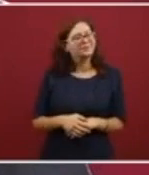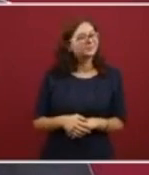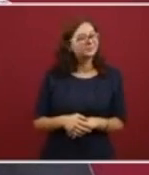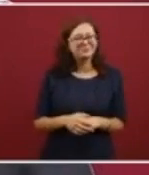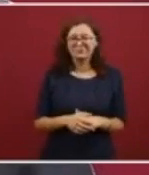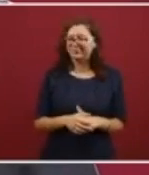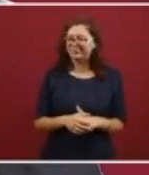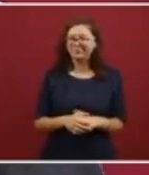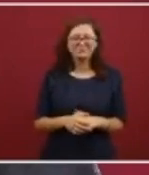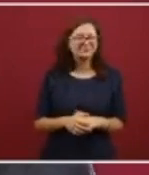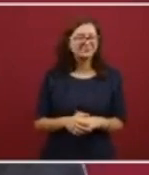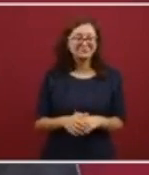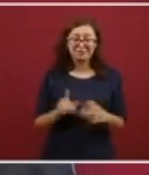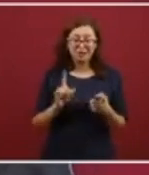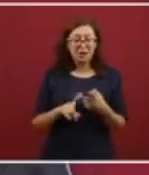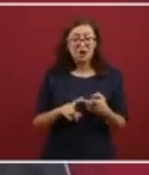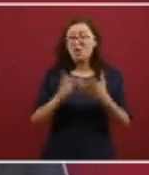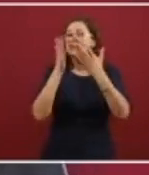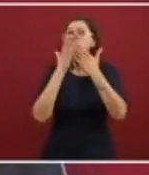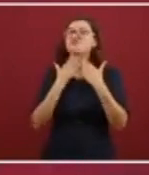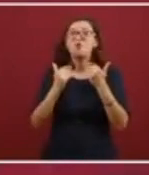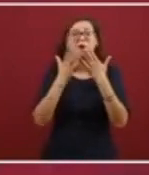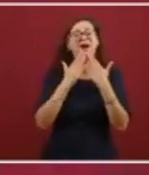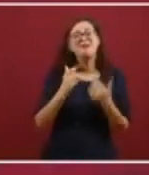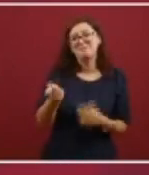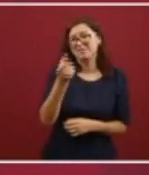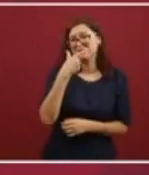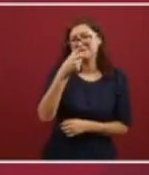No hay medicinas para los enfermos del SIDA.